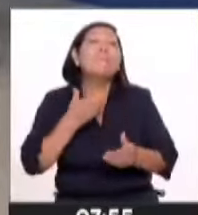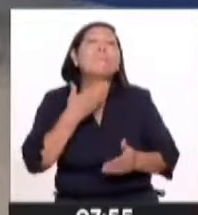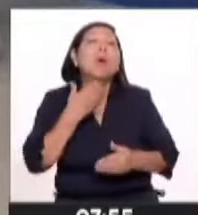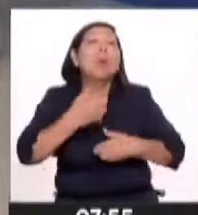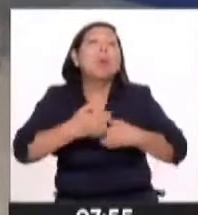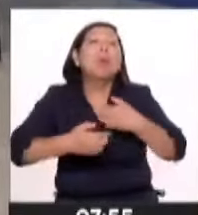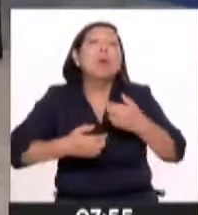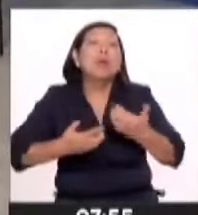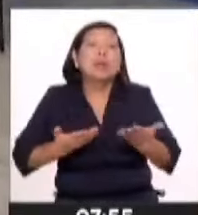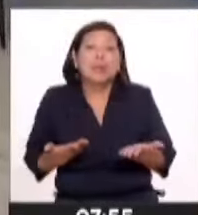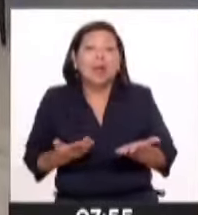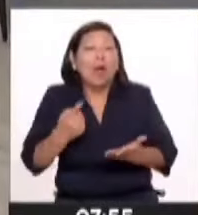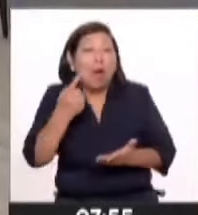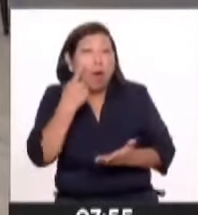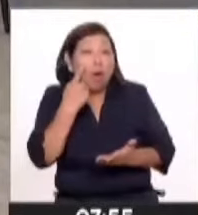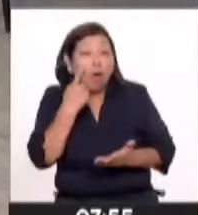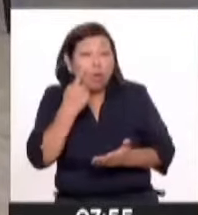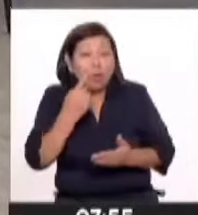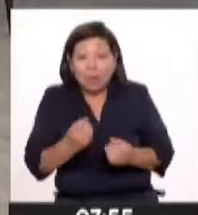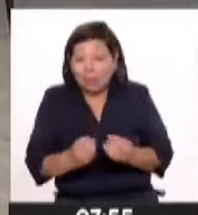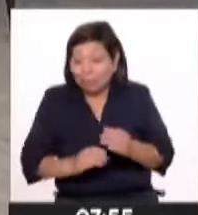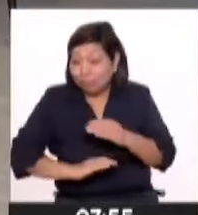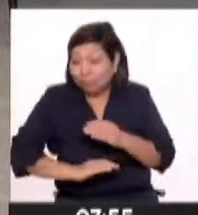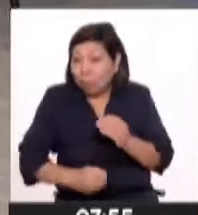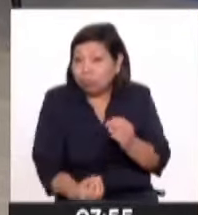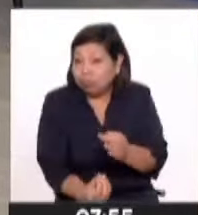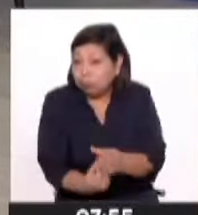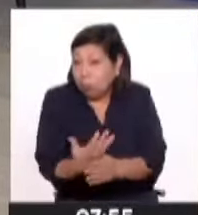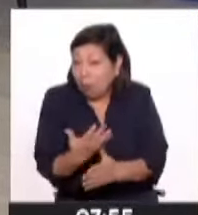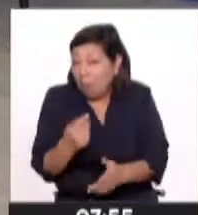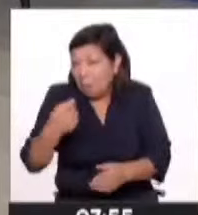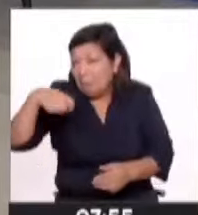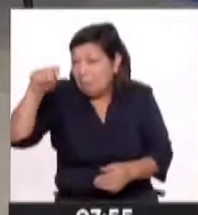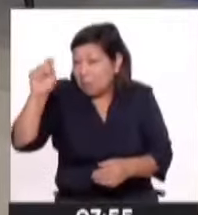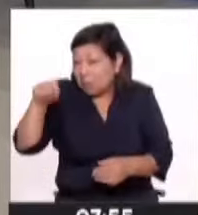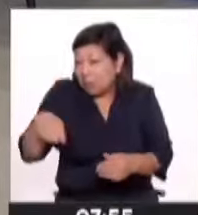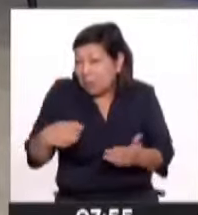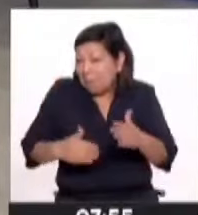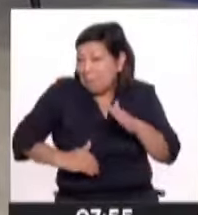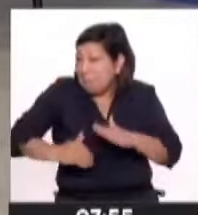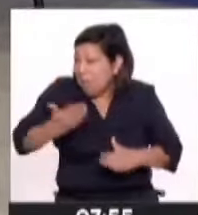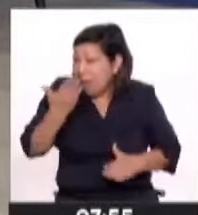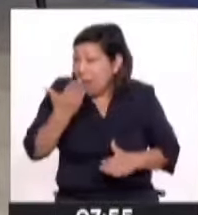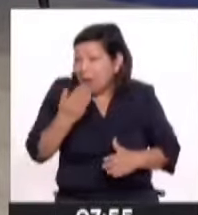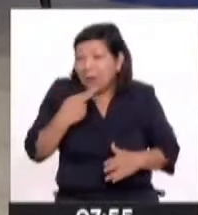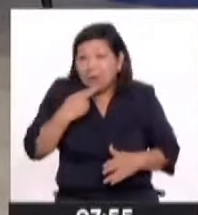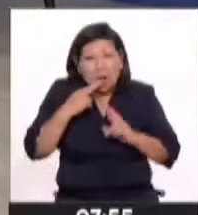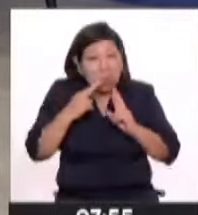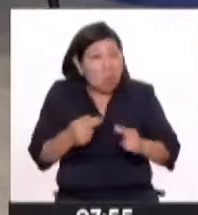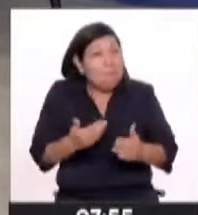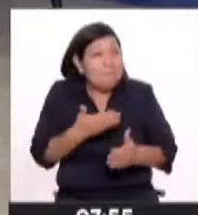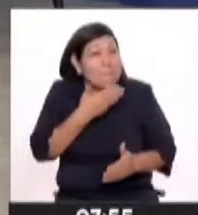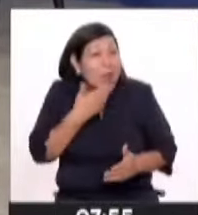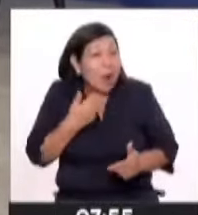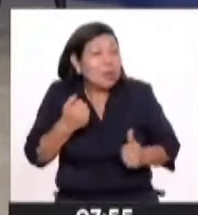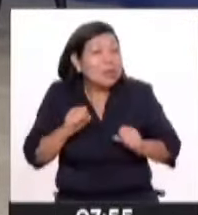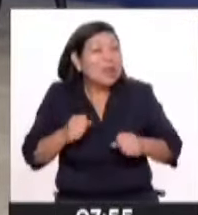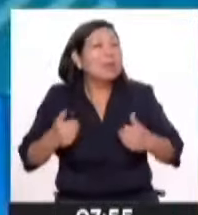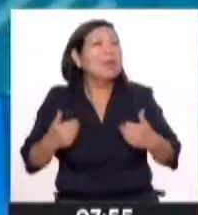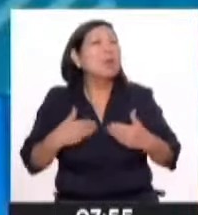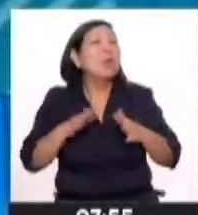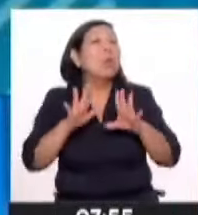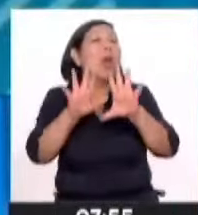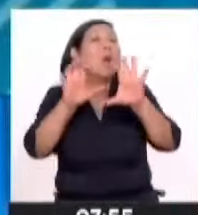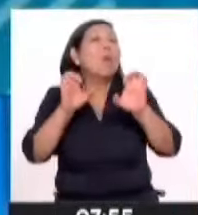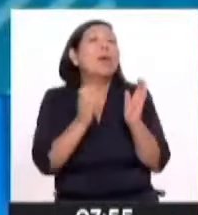la productividad el conocer los suelos? Es decir, quizás hay un porcentaje de resultados eficientes cuando tenemos una